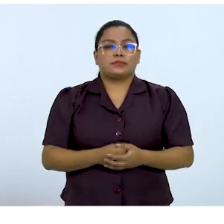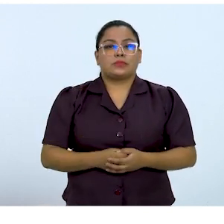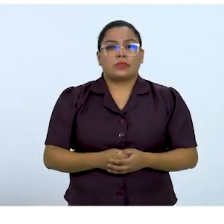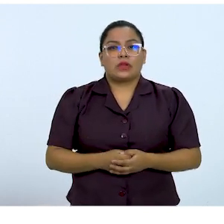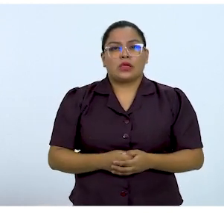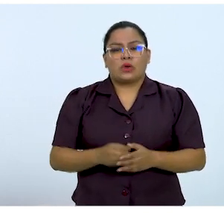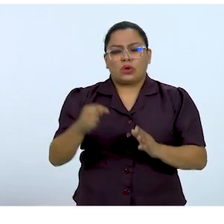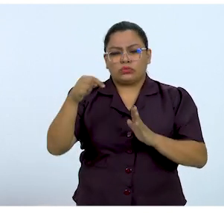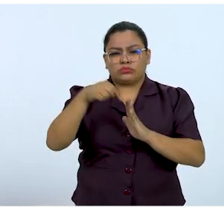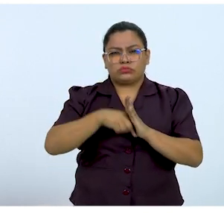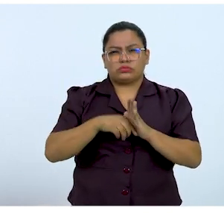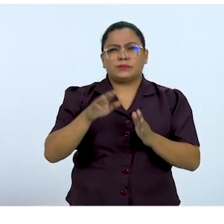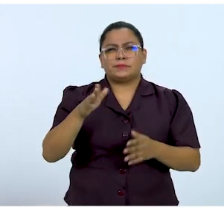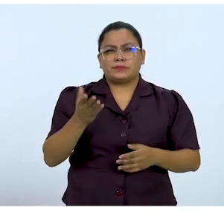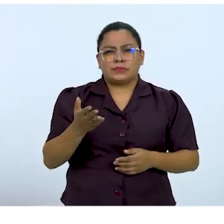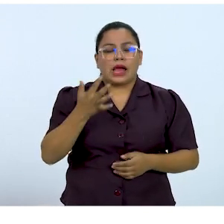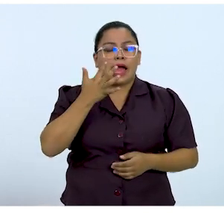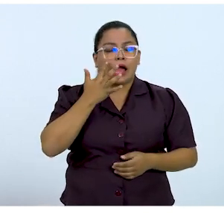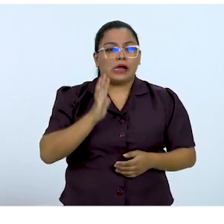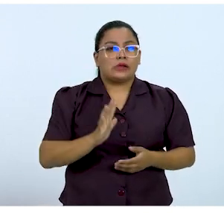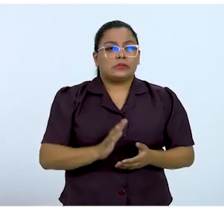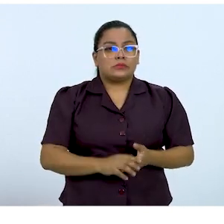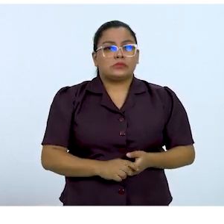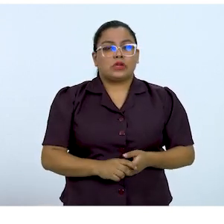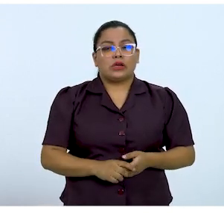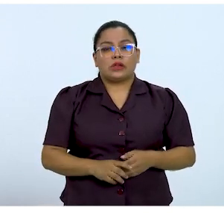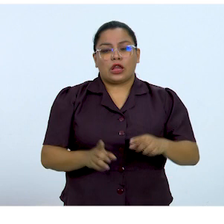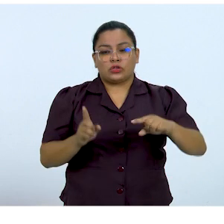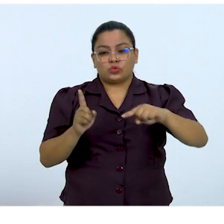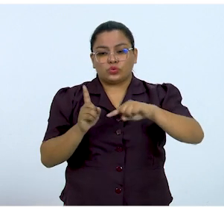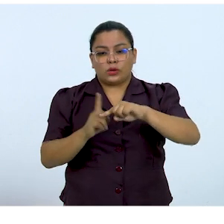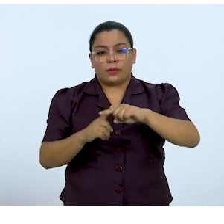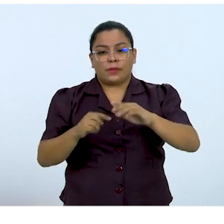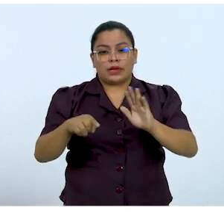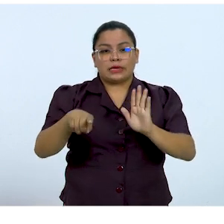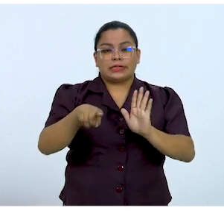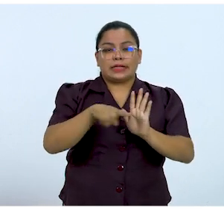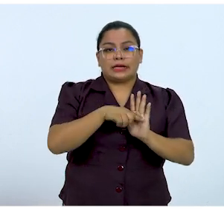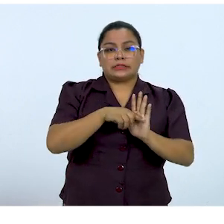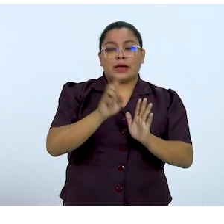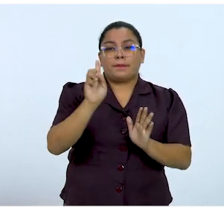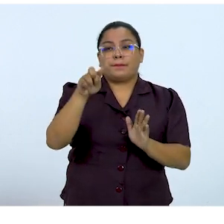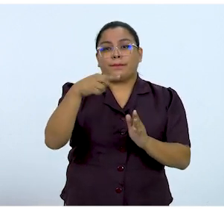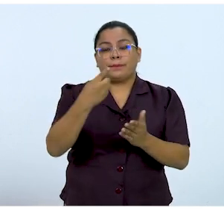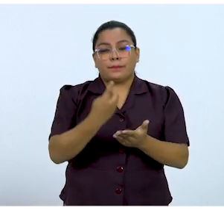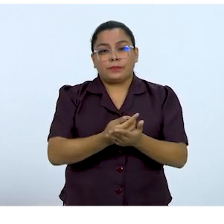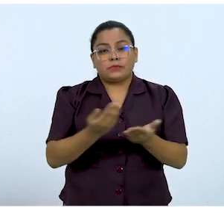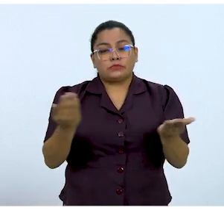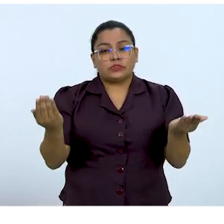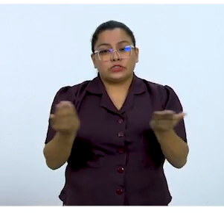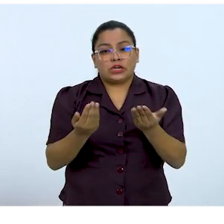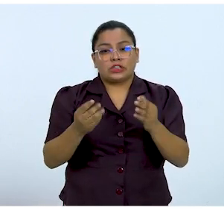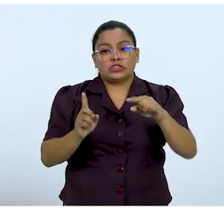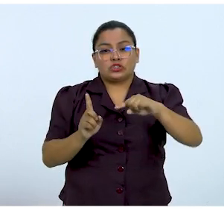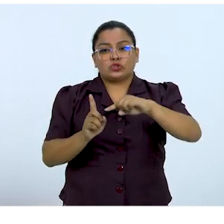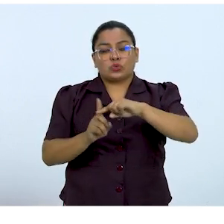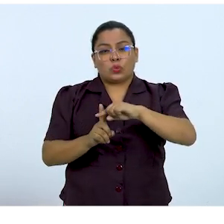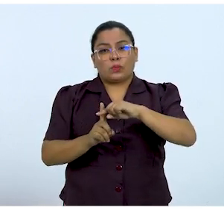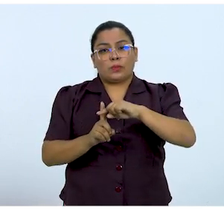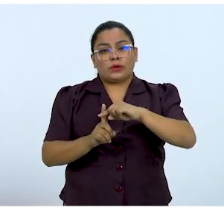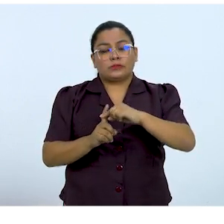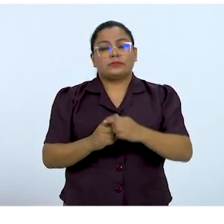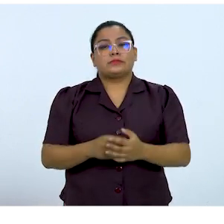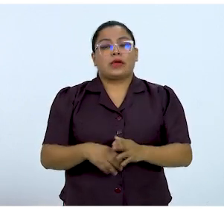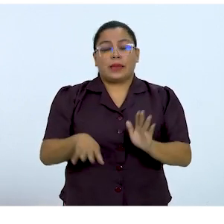Y con respecto a la profundidad, por ejemplo, en la suma y resta, en primer grado se realizan sumas sin